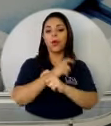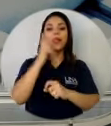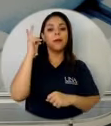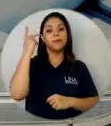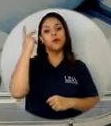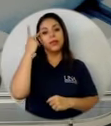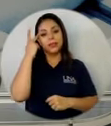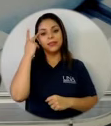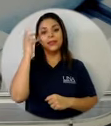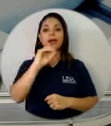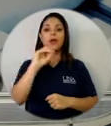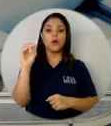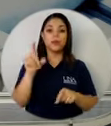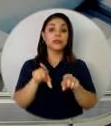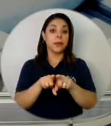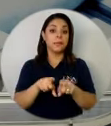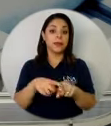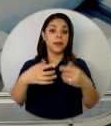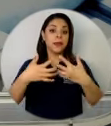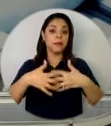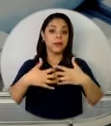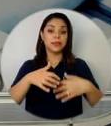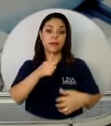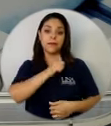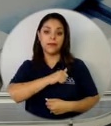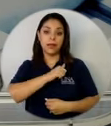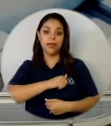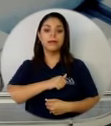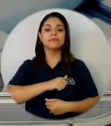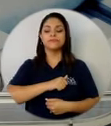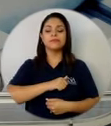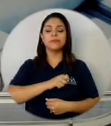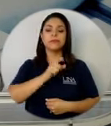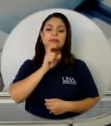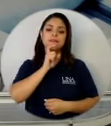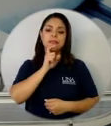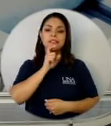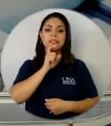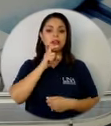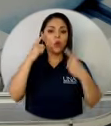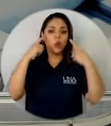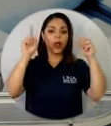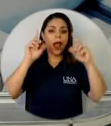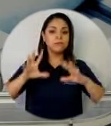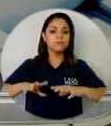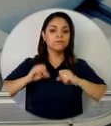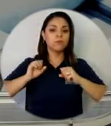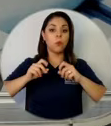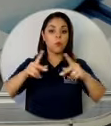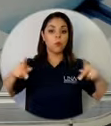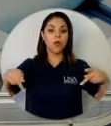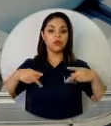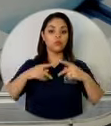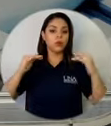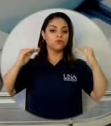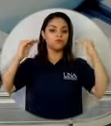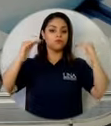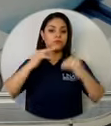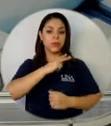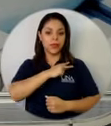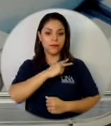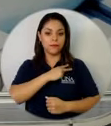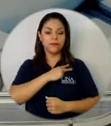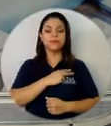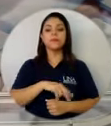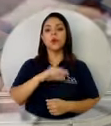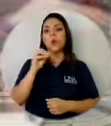esfera política como, por ejemplo, en la empresa privada también es más difícil que accedan a esos cargos de alta jerarquía. En el ámbito, por ejemplo,